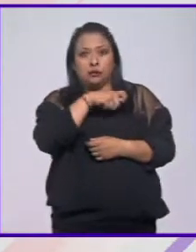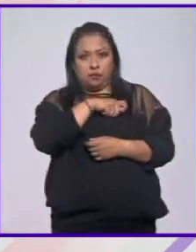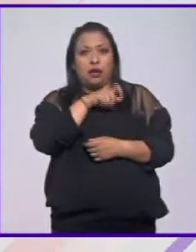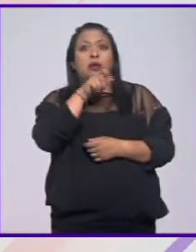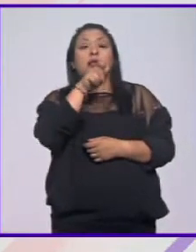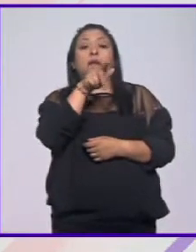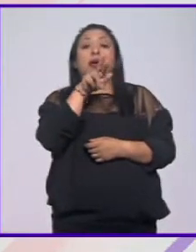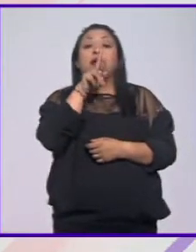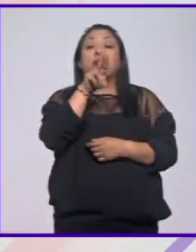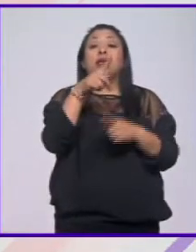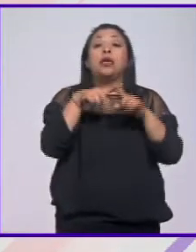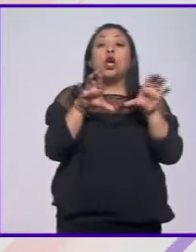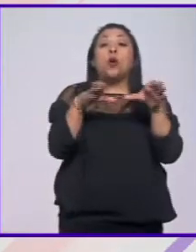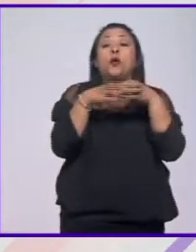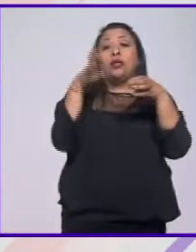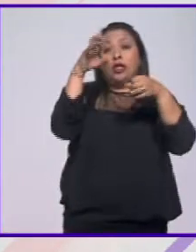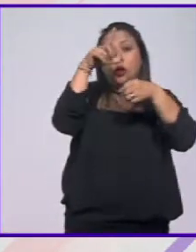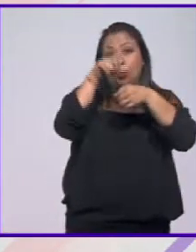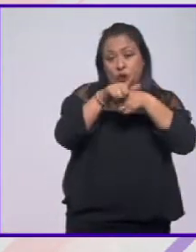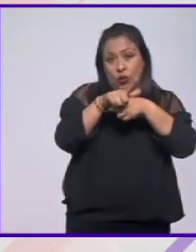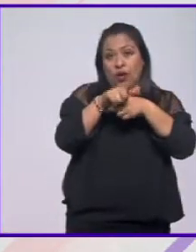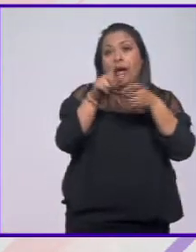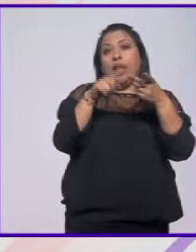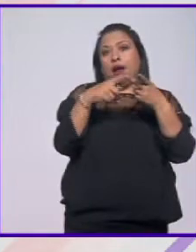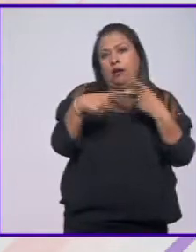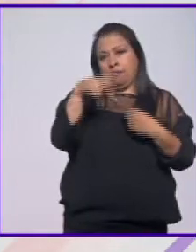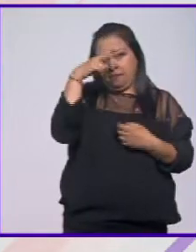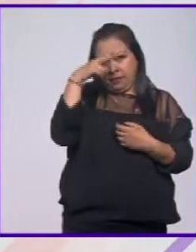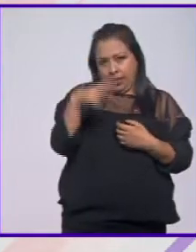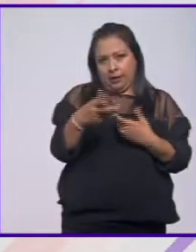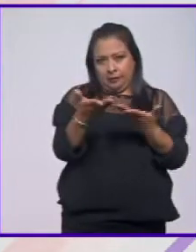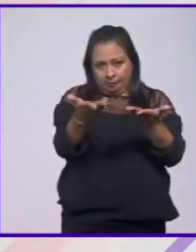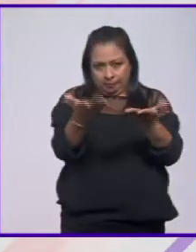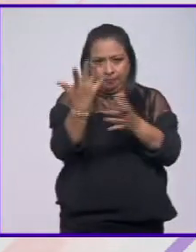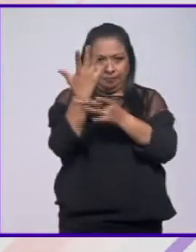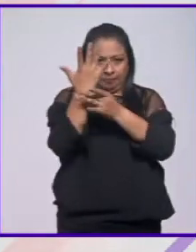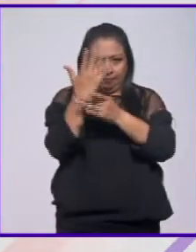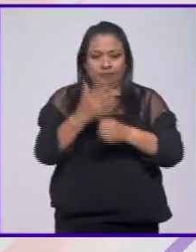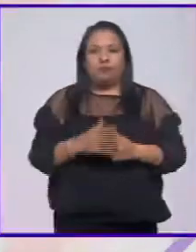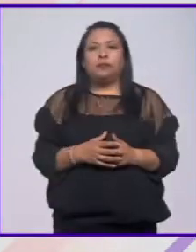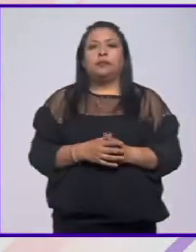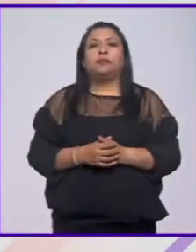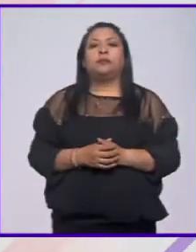ecos por parte de la comunidad cultural de nuestro país. Esto es lo que dijeron.